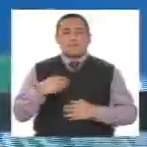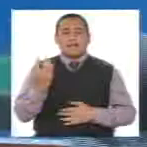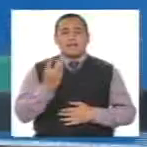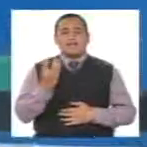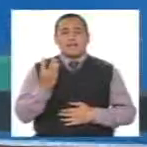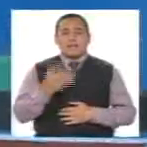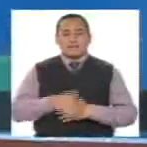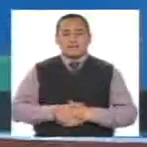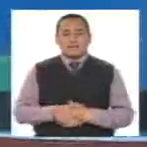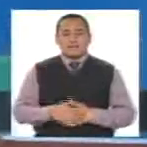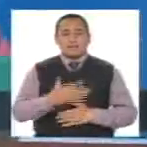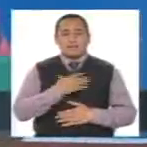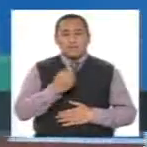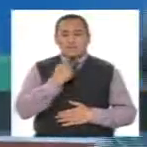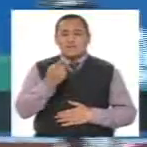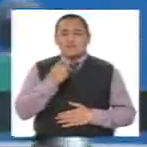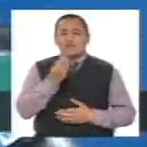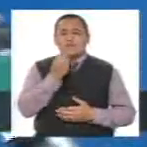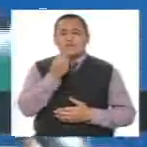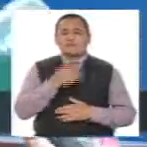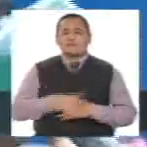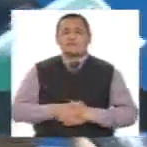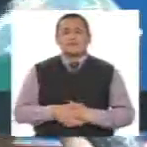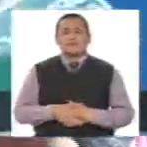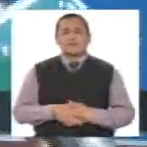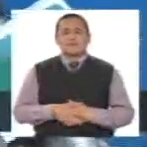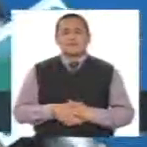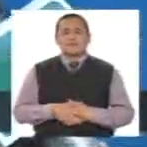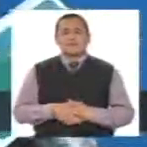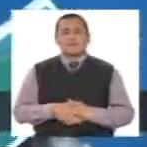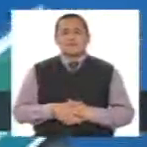eso rico que está comiendo